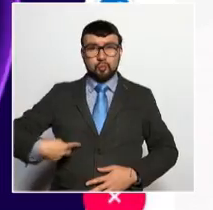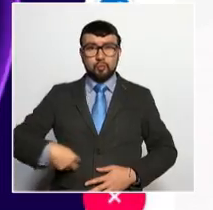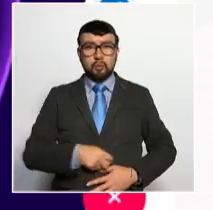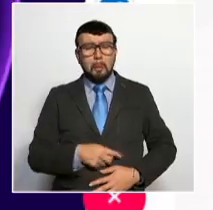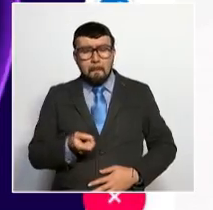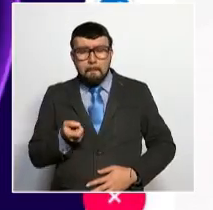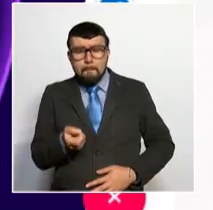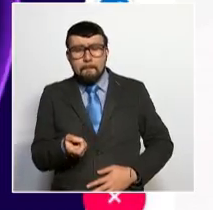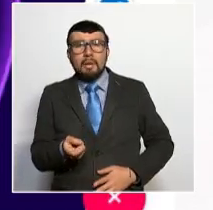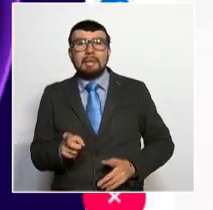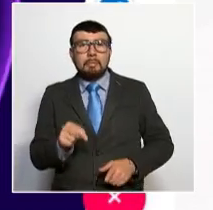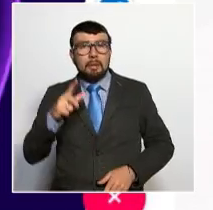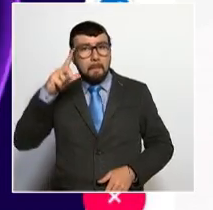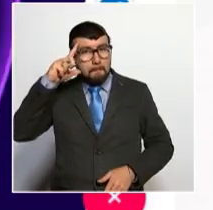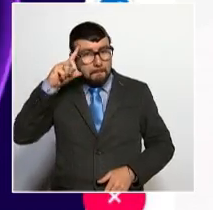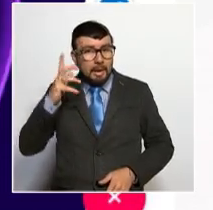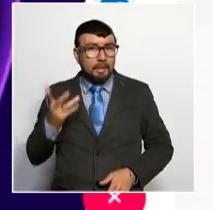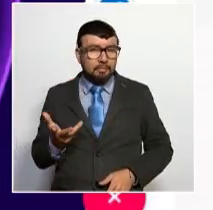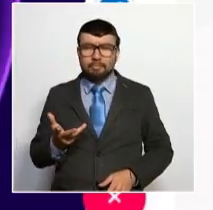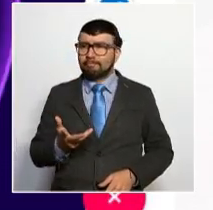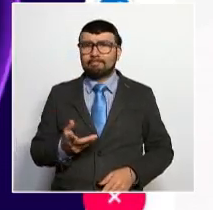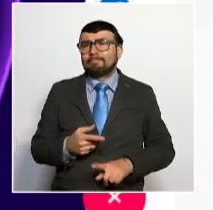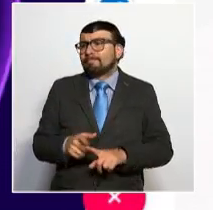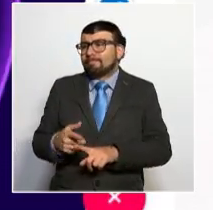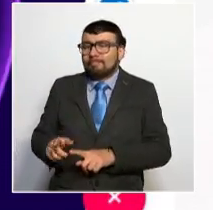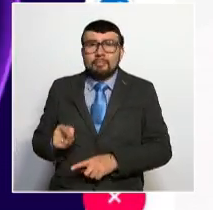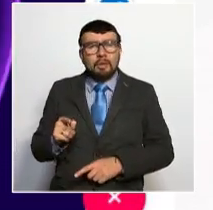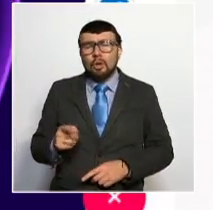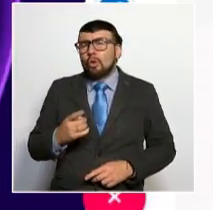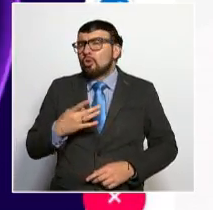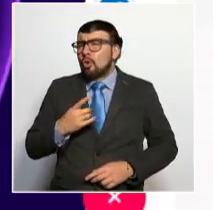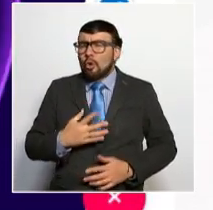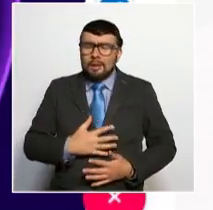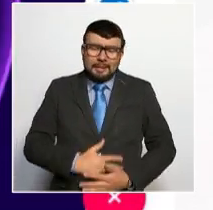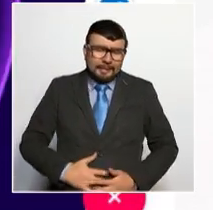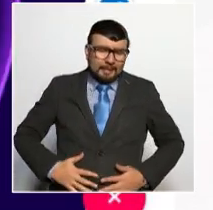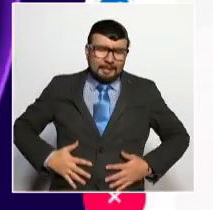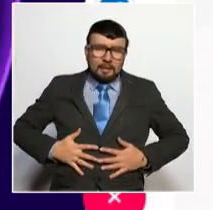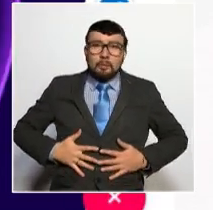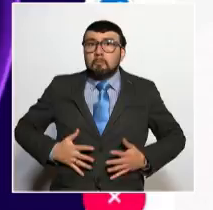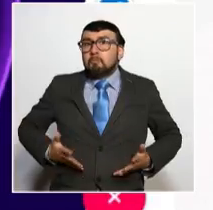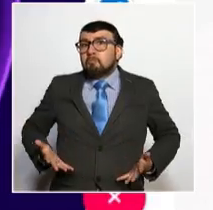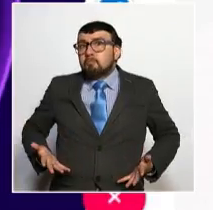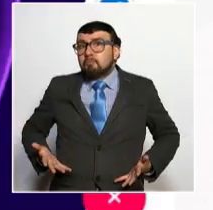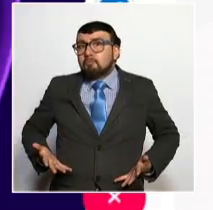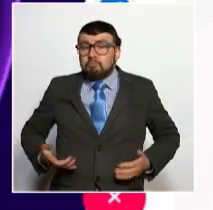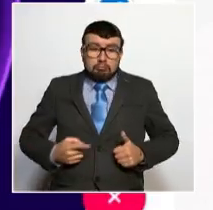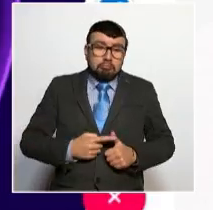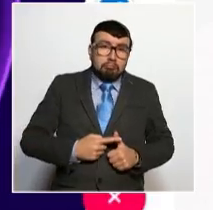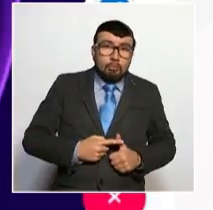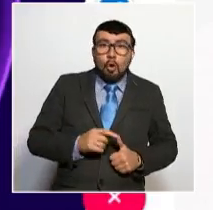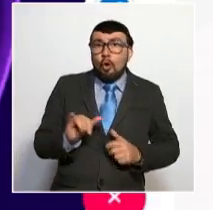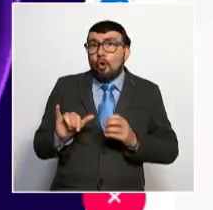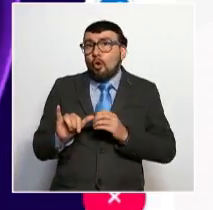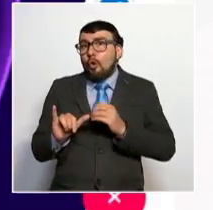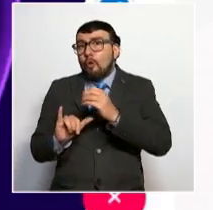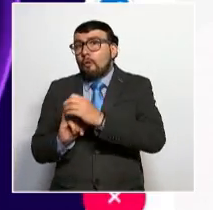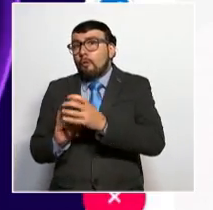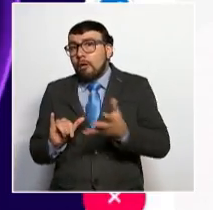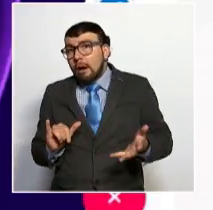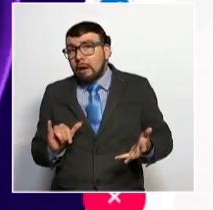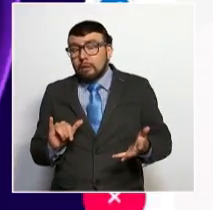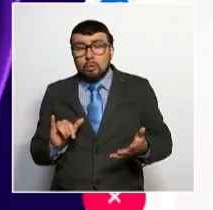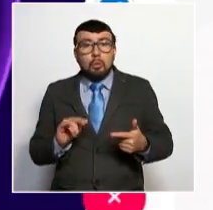la vagina. Por eso también todo dolor que se pueda presentar en esta área puede tener que ver no solo con los ovarios que se encuentran